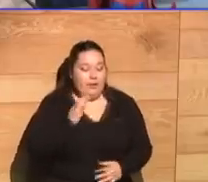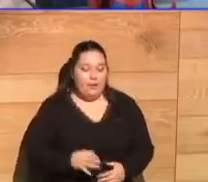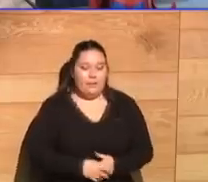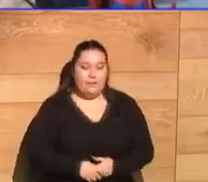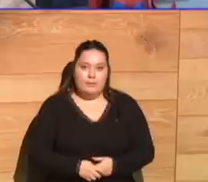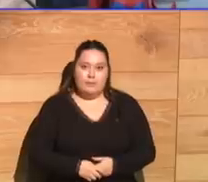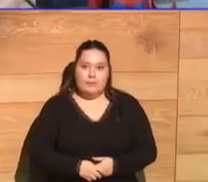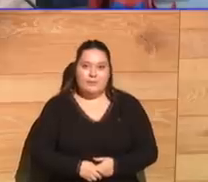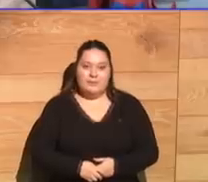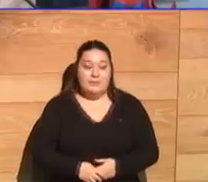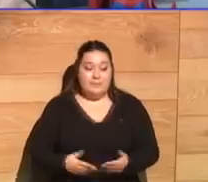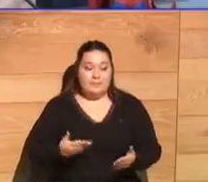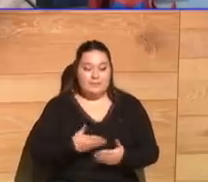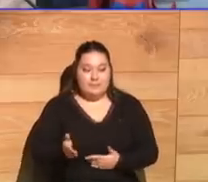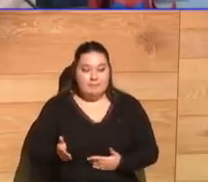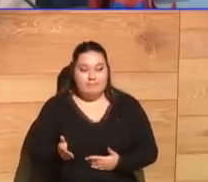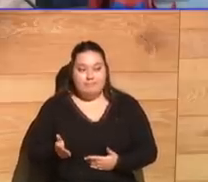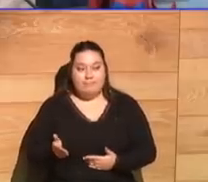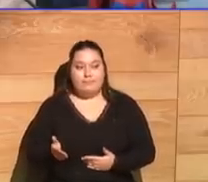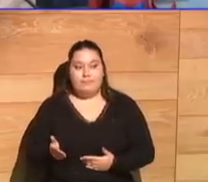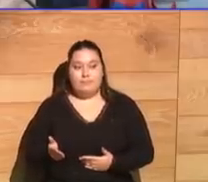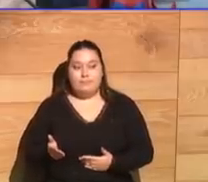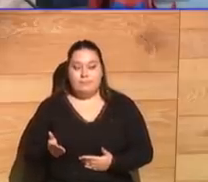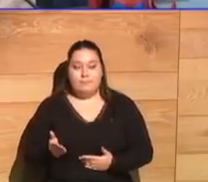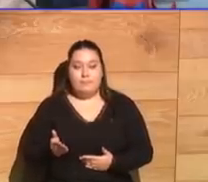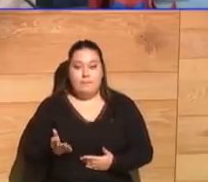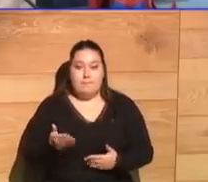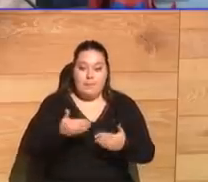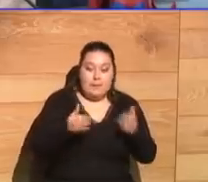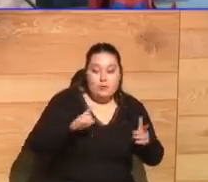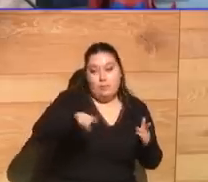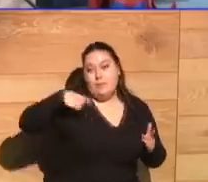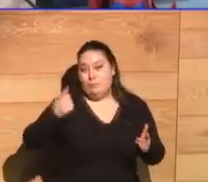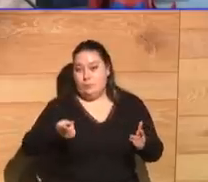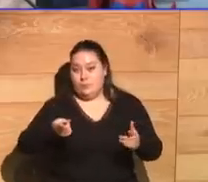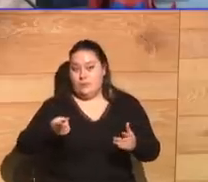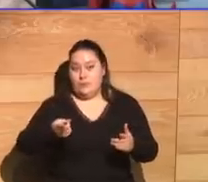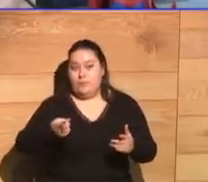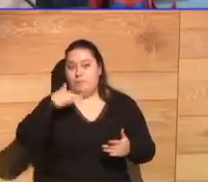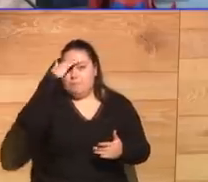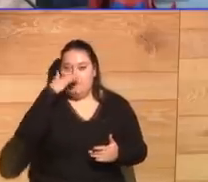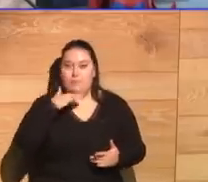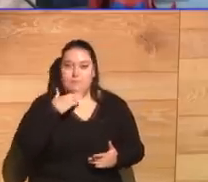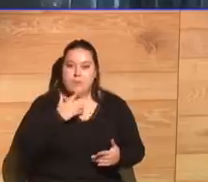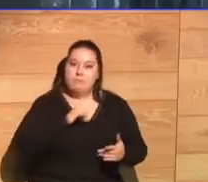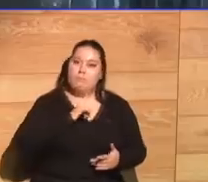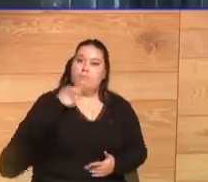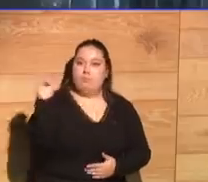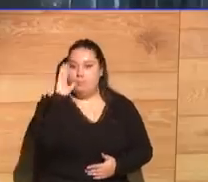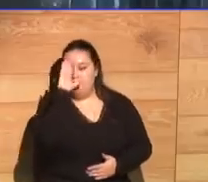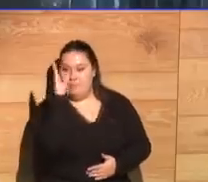todo esto... Corta después del estreno, El padre se tiene que marchar a